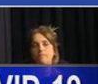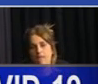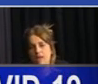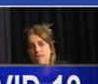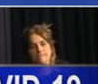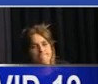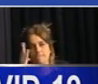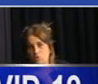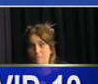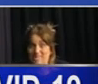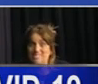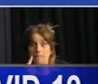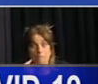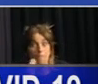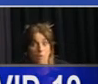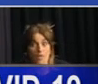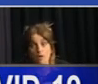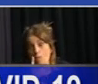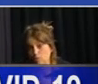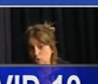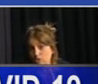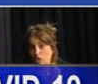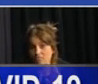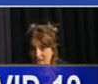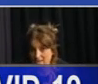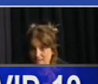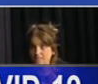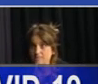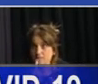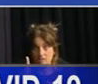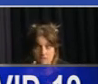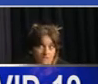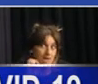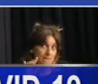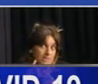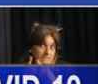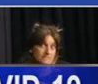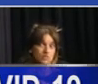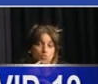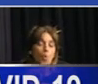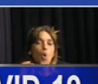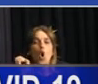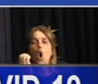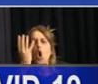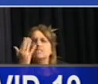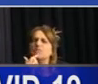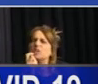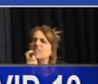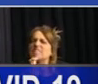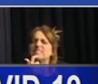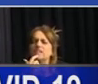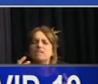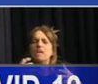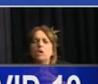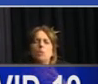este mismo proyecto de ley va a definir legalmente el concepto de aglomeración que ha sido muy